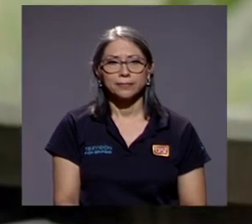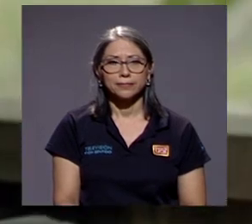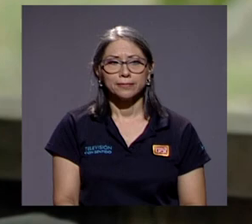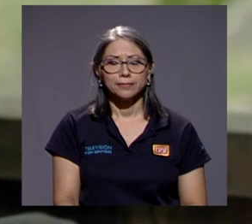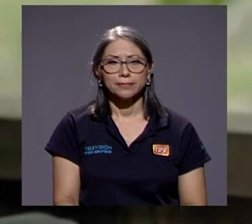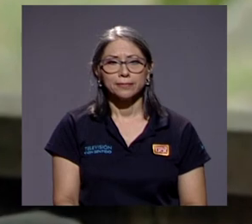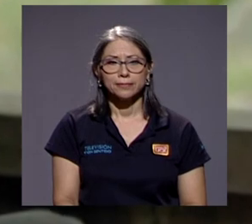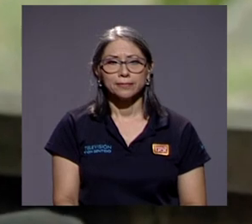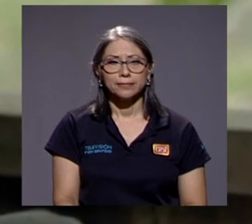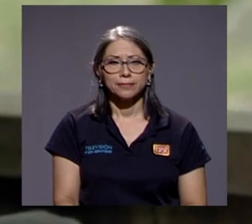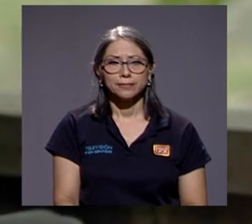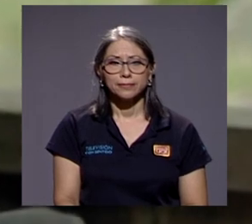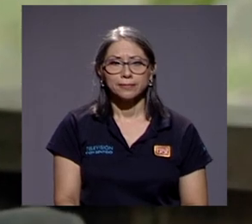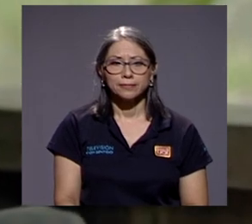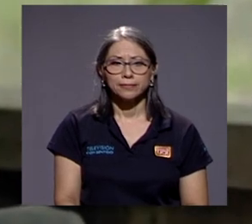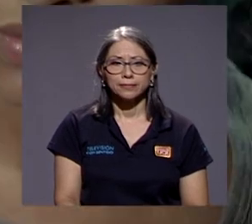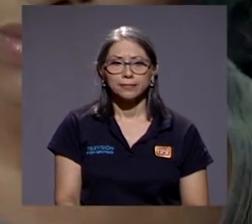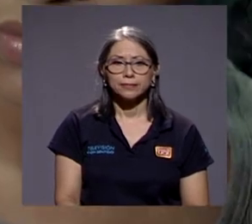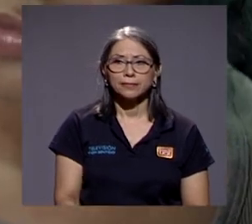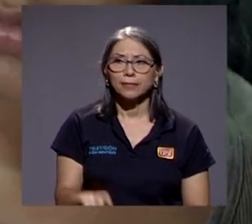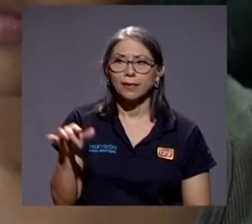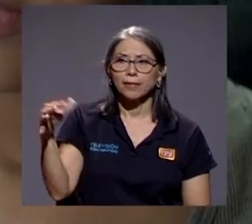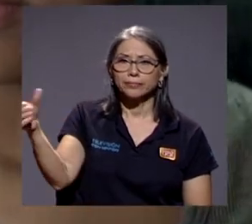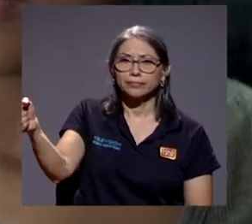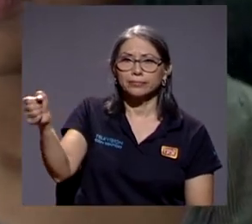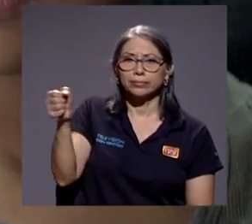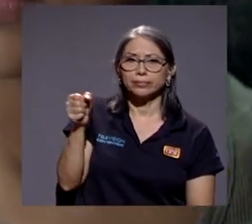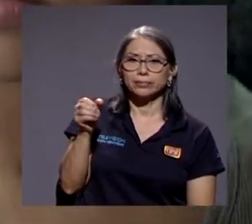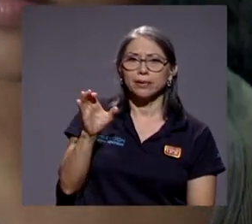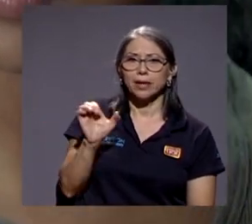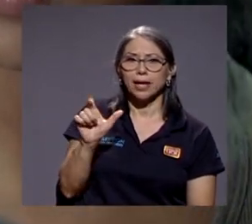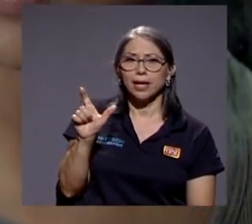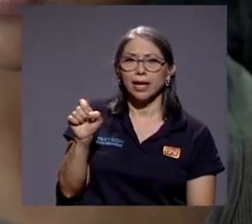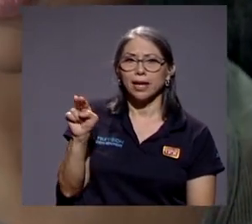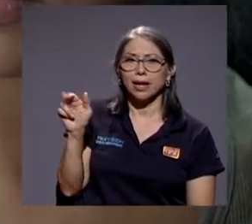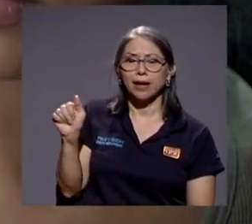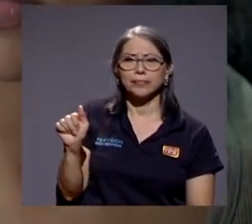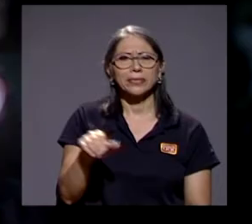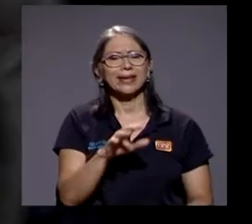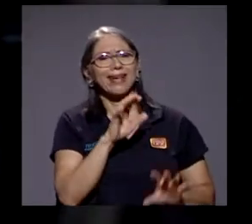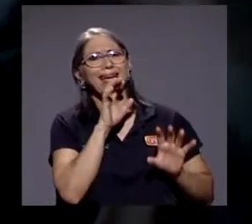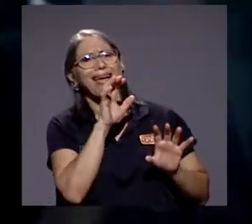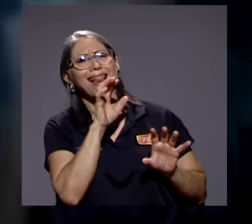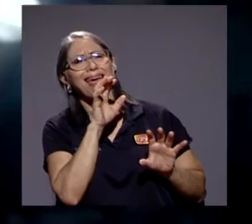lo que hay en mí heleno l